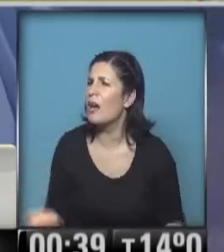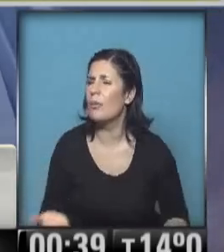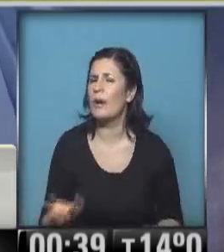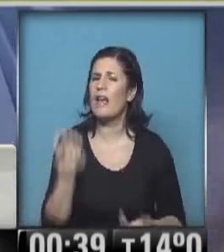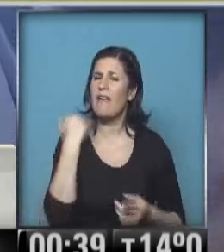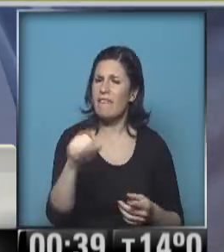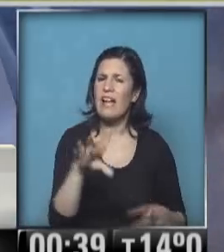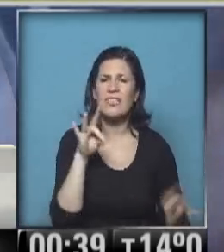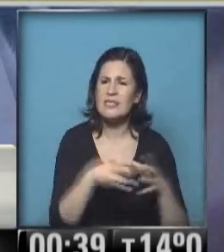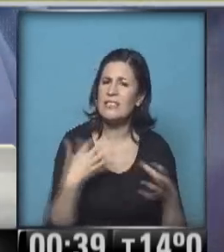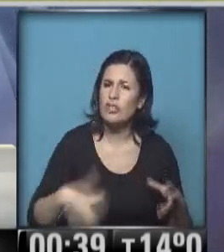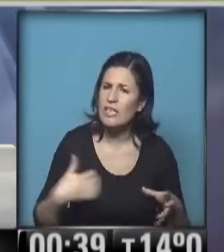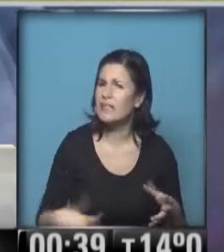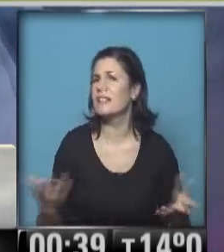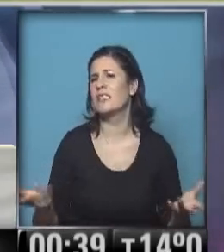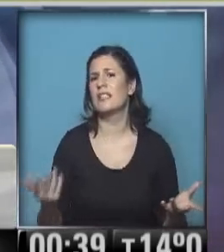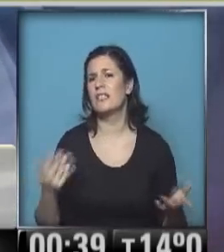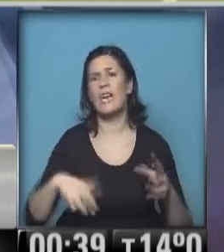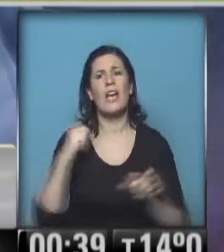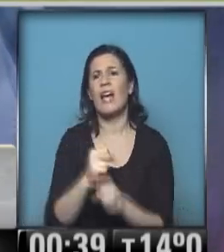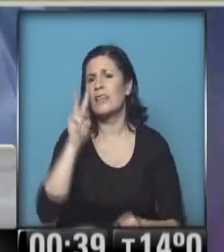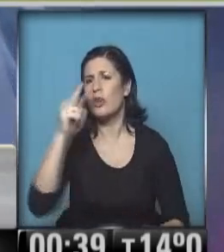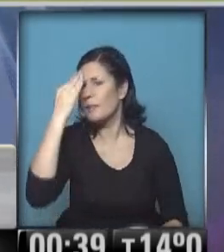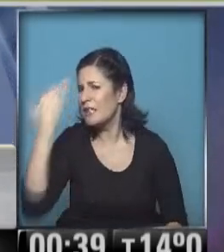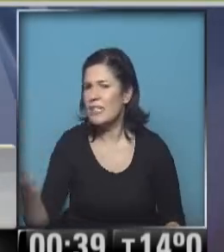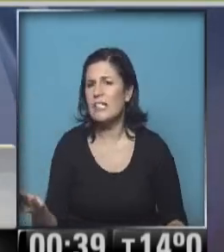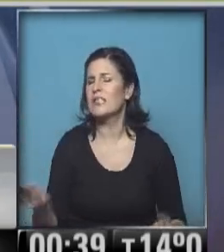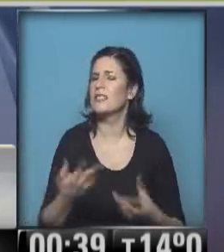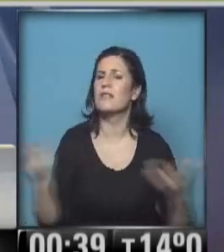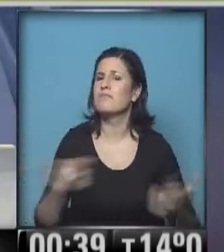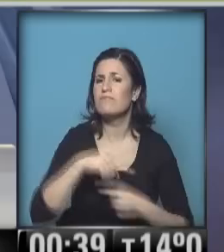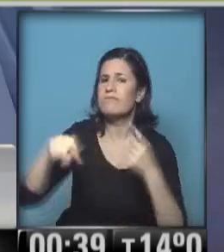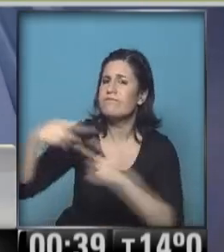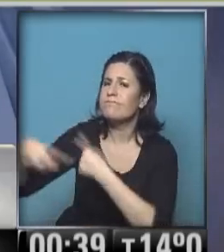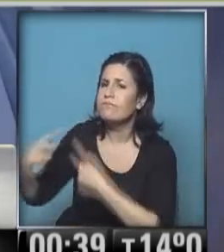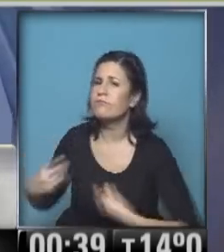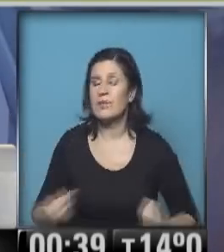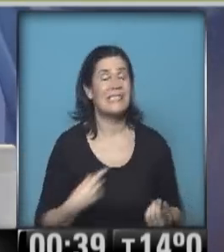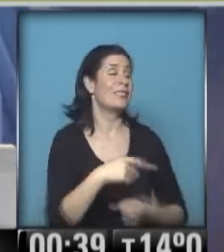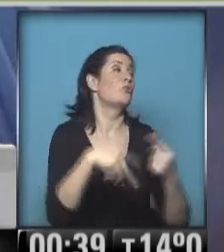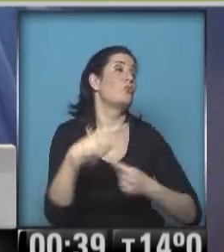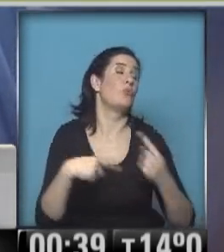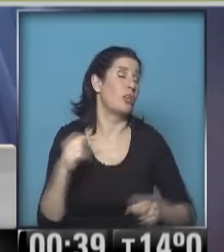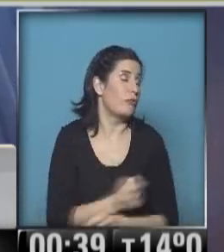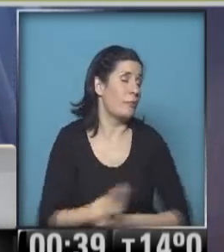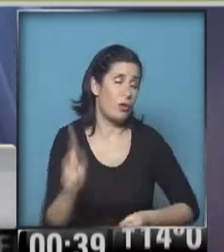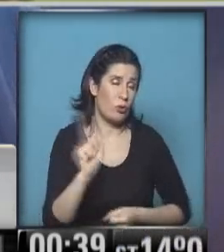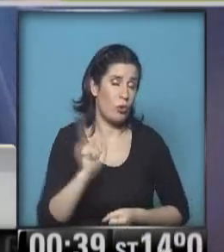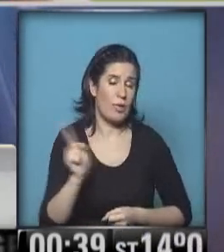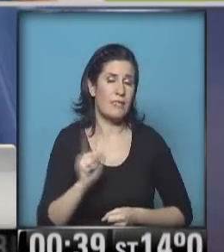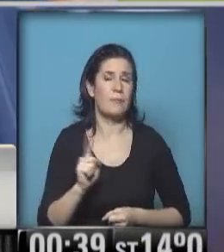de la selección, de que no va a jugar hasta el 2015. Bueno, son muchos rumores y pocas confirmaciones. Lo único que está confirmado de parte